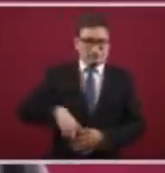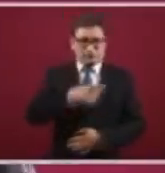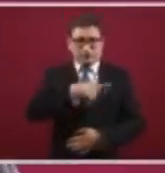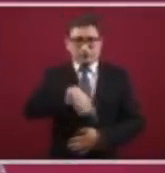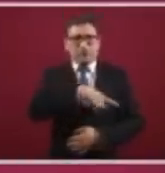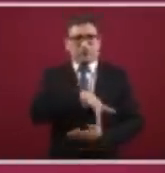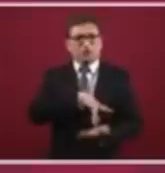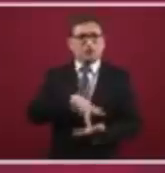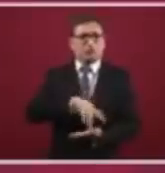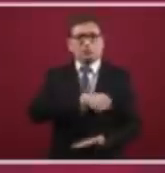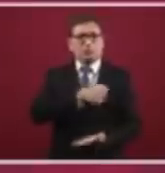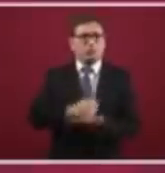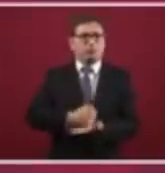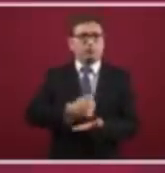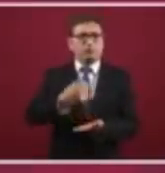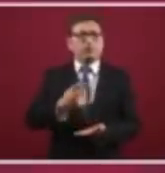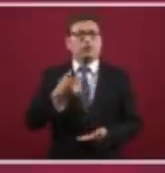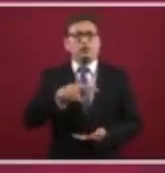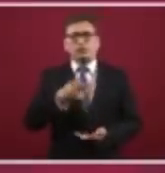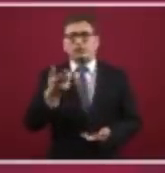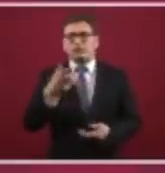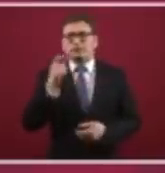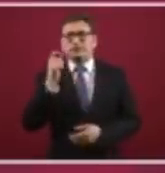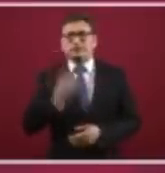es parte de la agenda